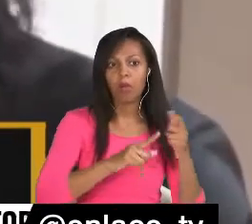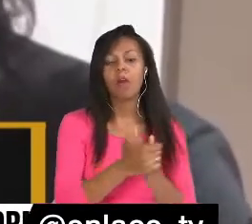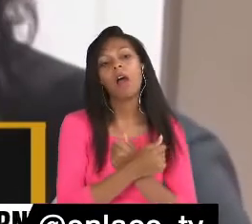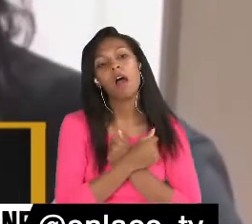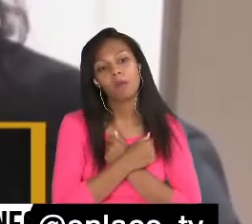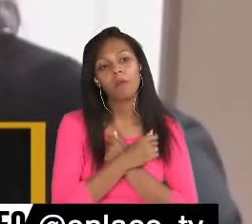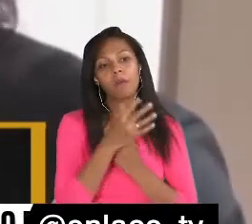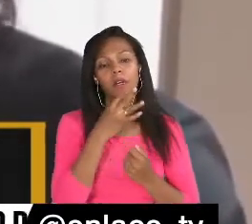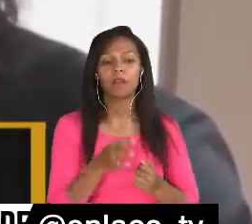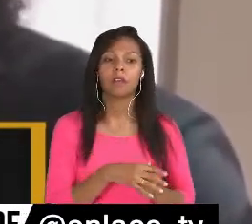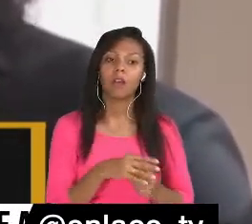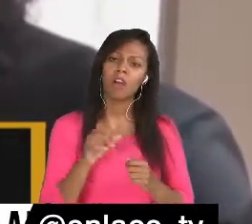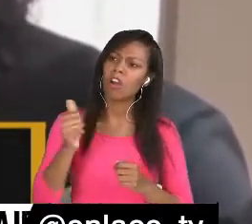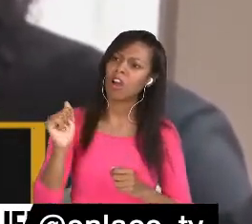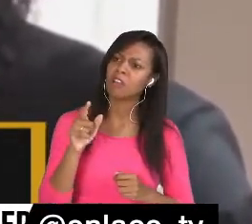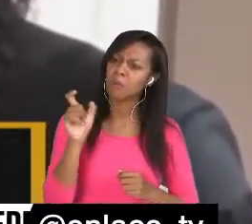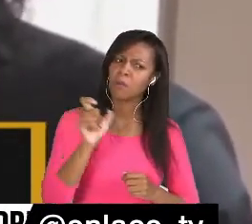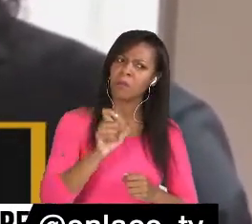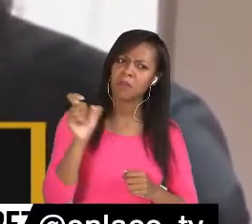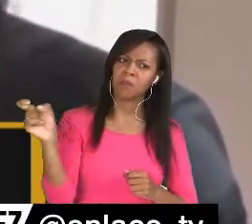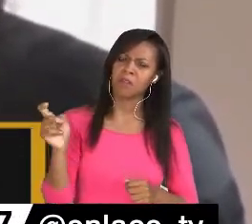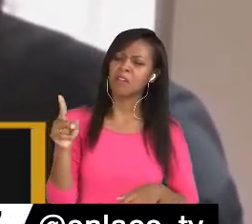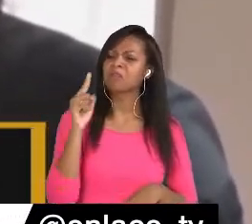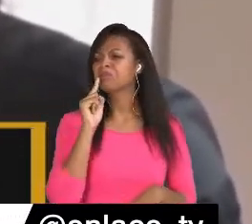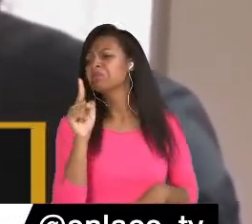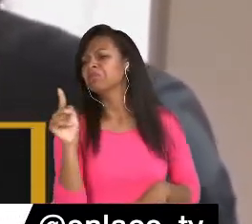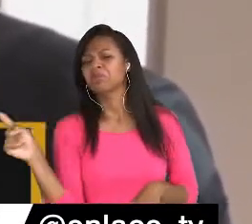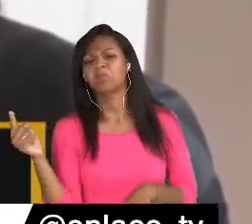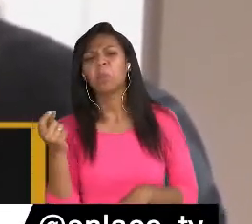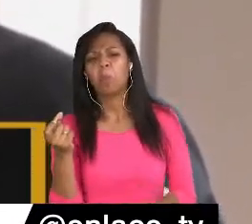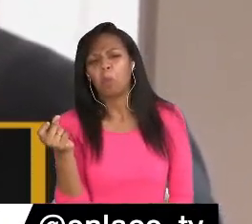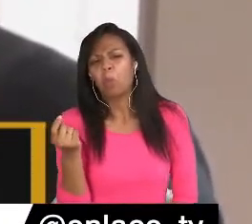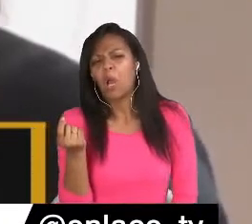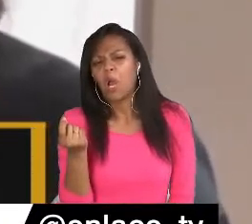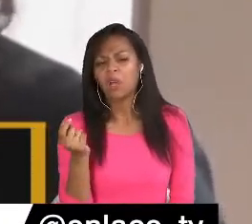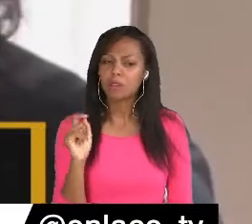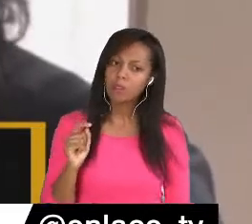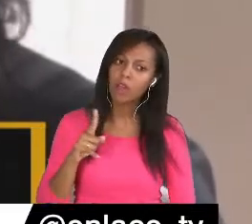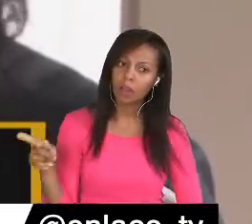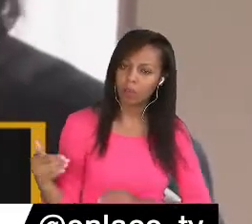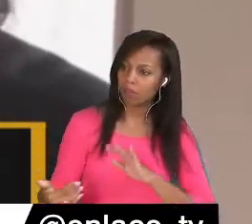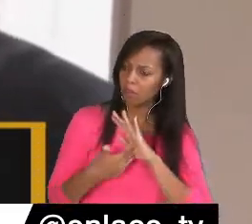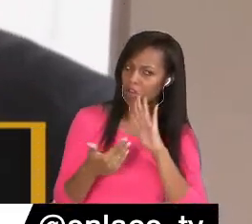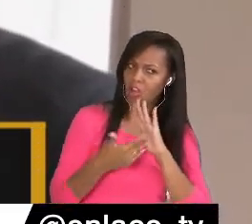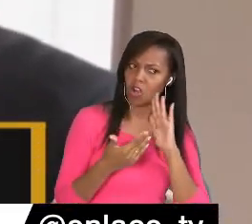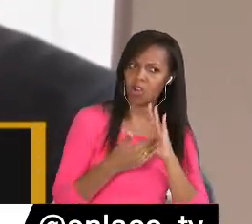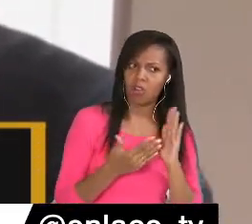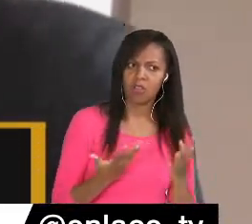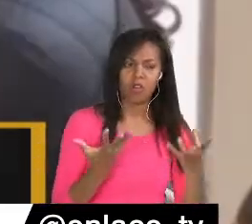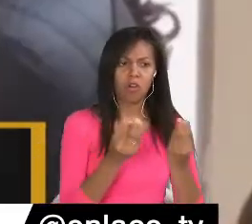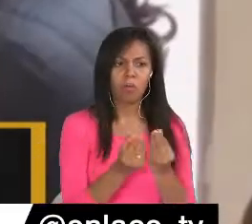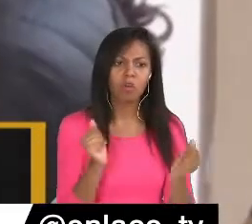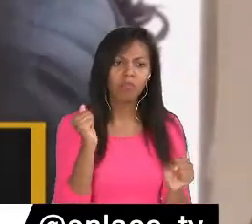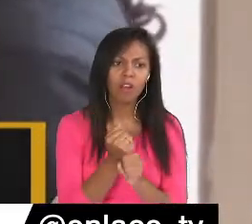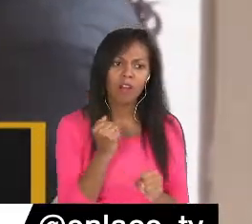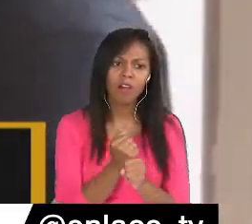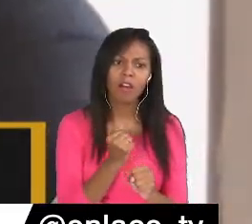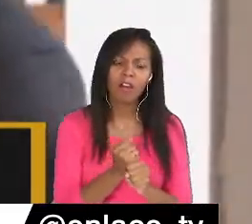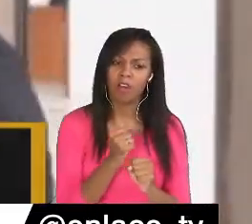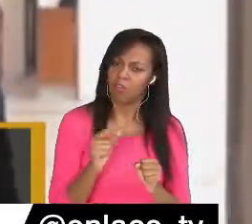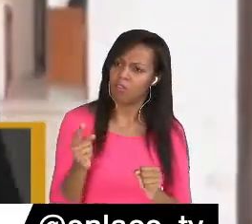yo creo que se cuentan en la mano, y venir a amenazar de muerte a los trabajadores o que tenemos